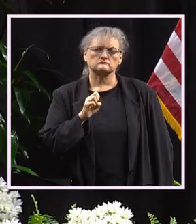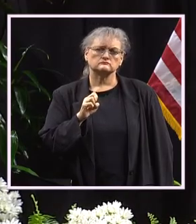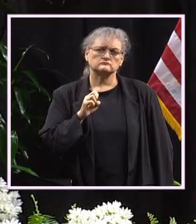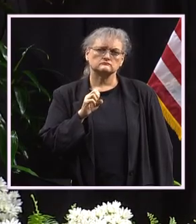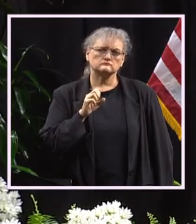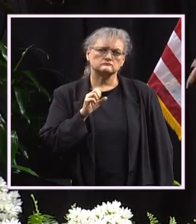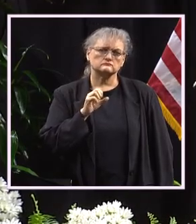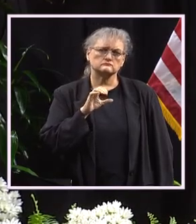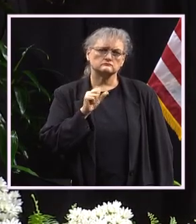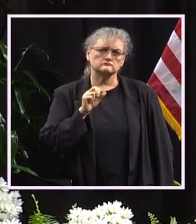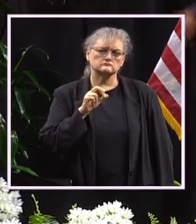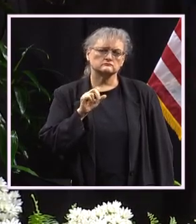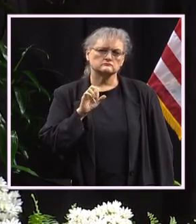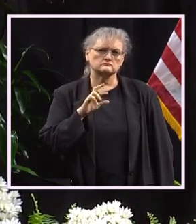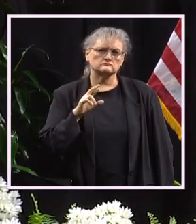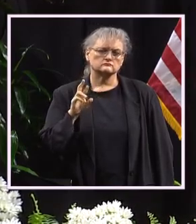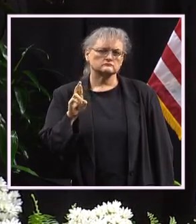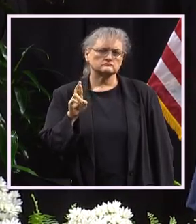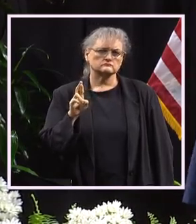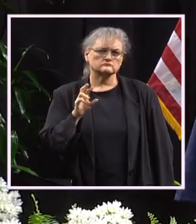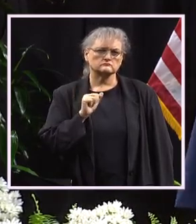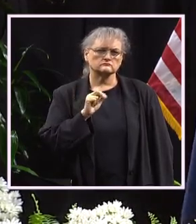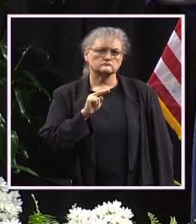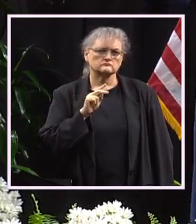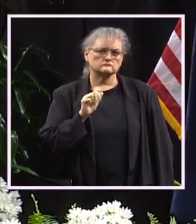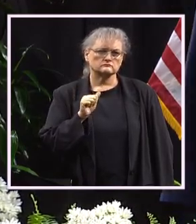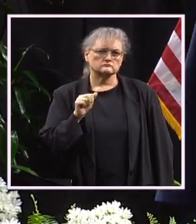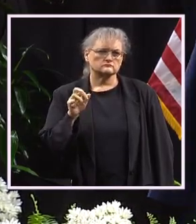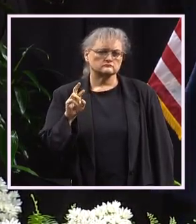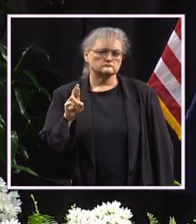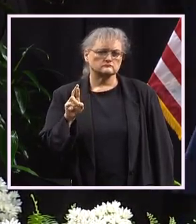Rivera. Anna Karen Castillo